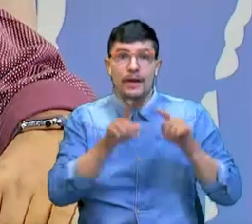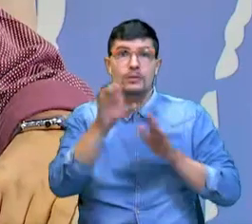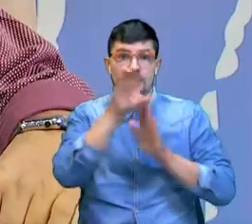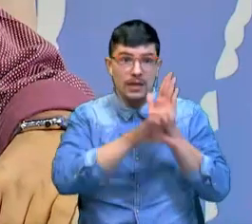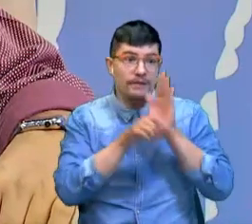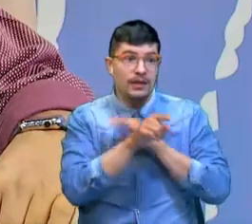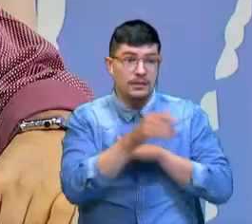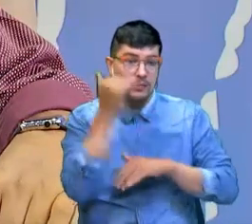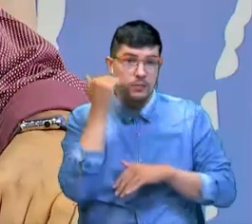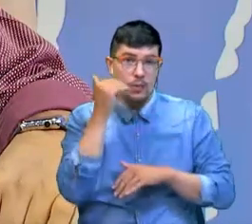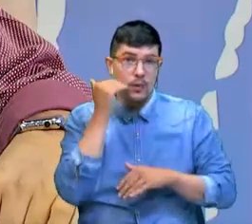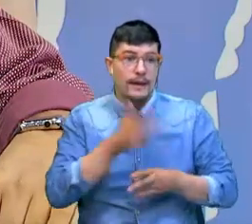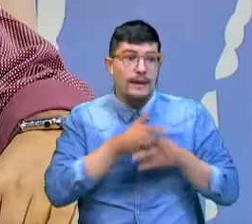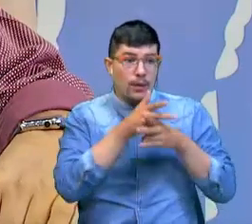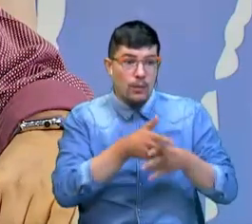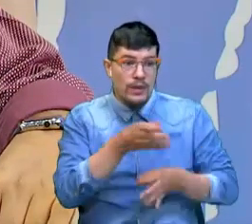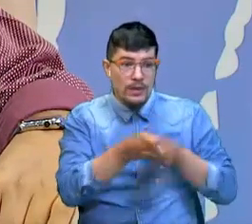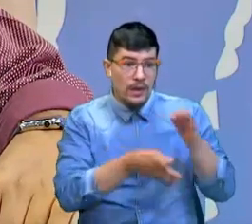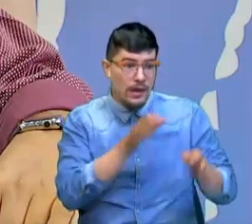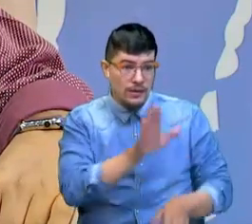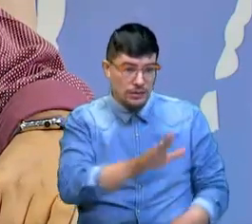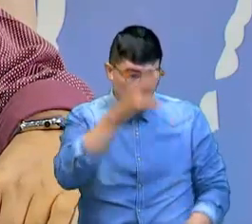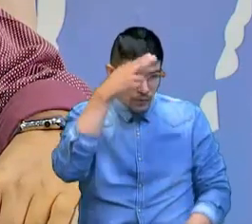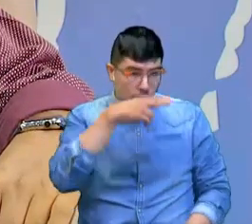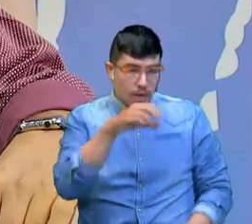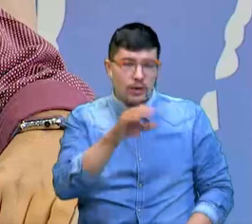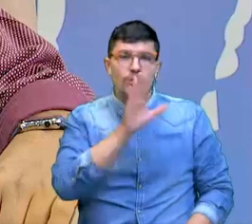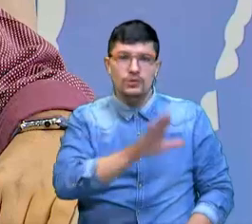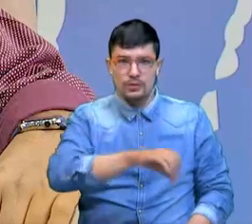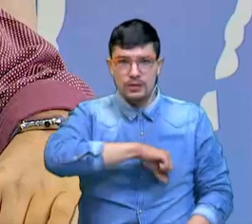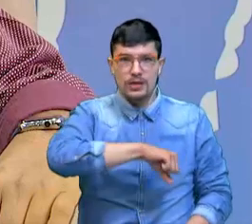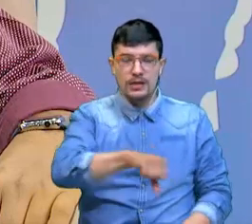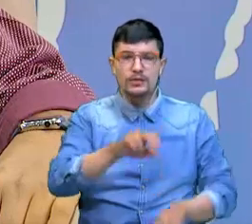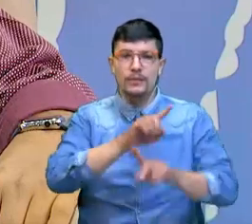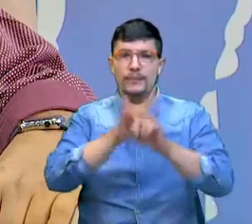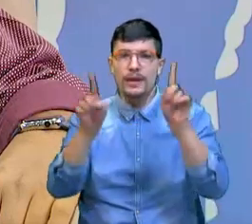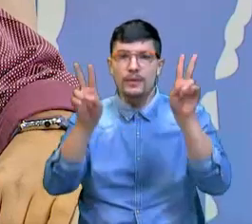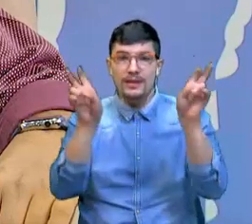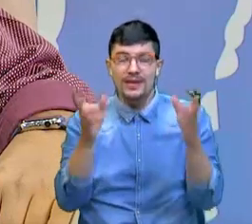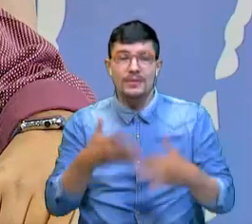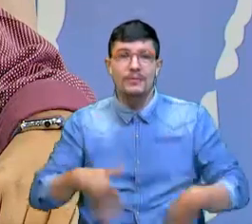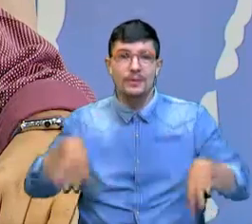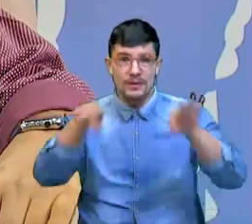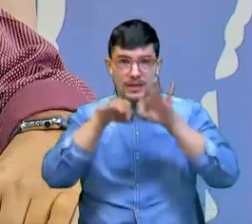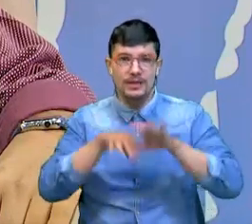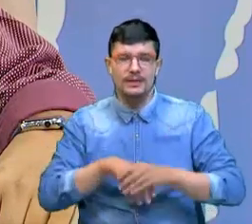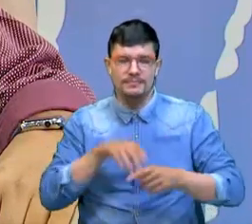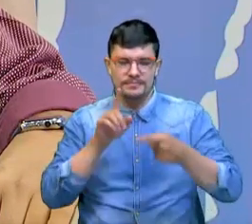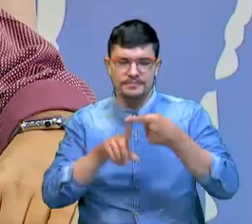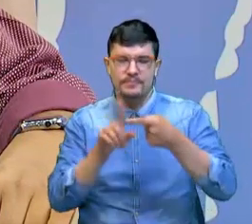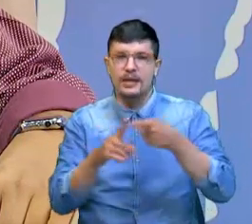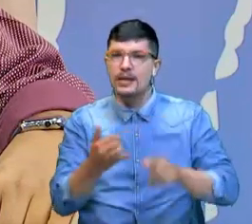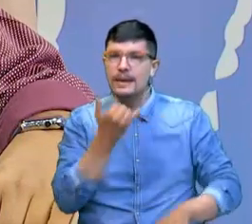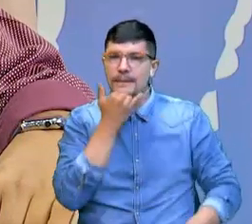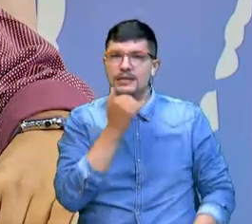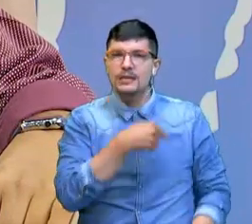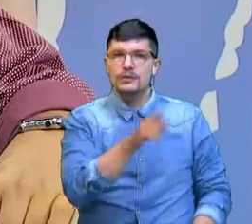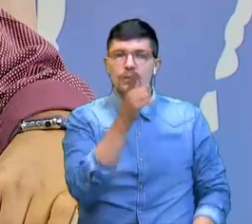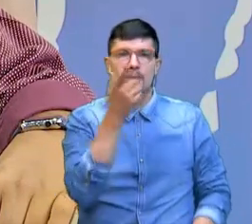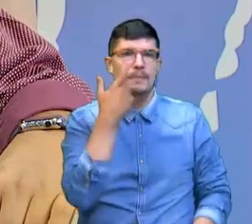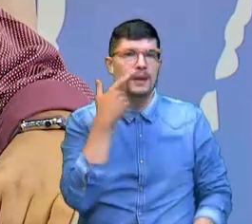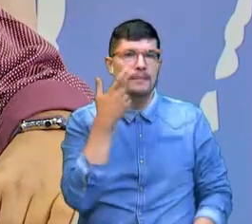a cuidar a su hijo, va a tener derecho. Importante tener en cuenta que, primero, ¿qué pasa si el padre